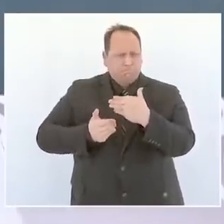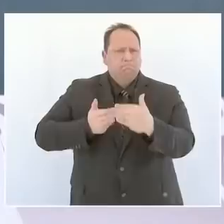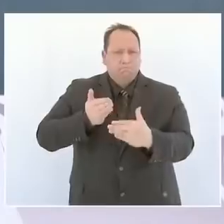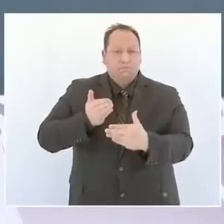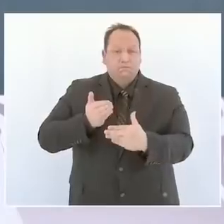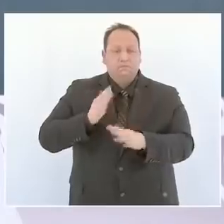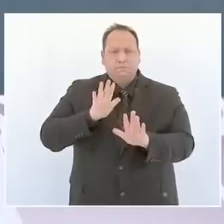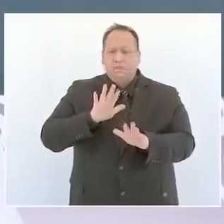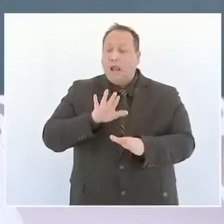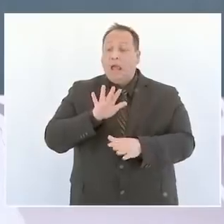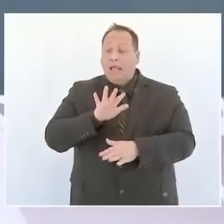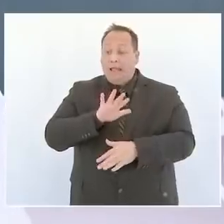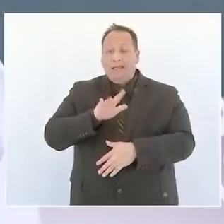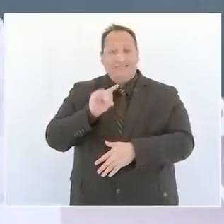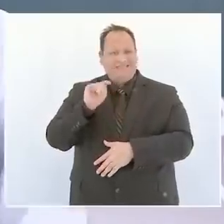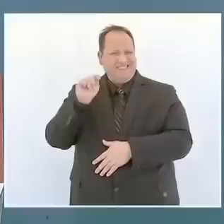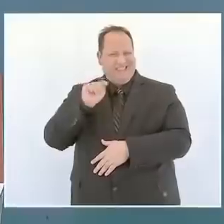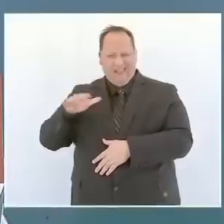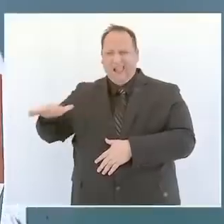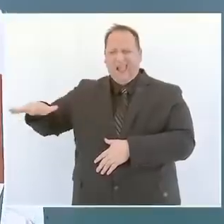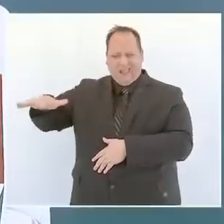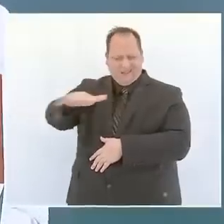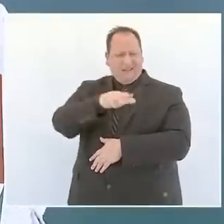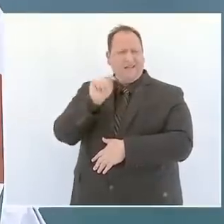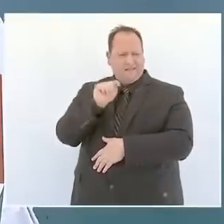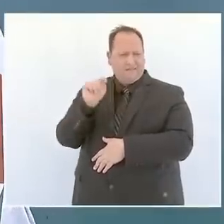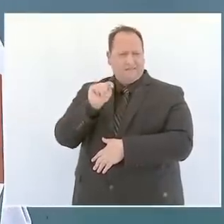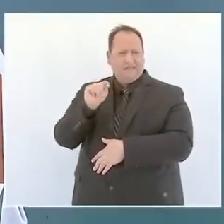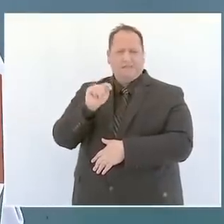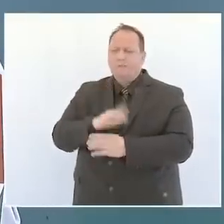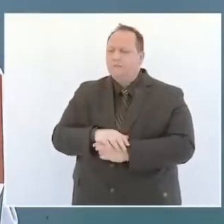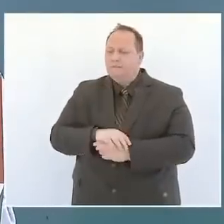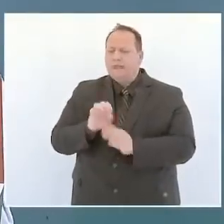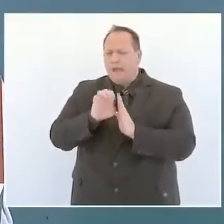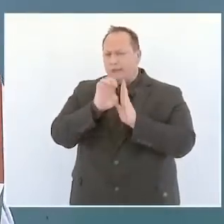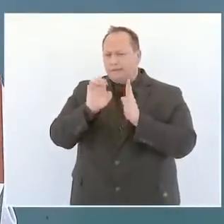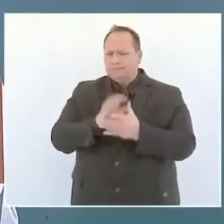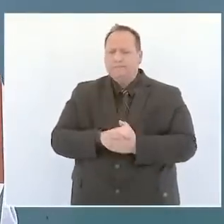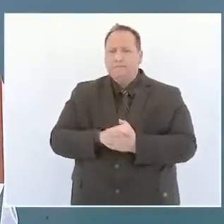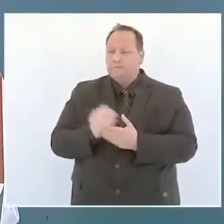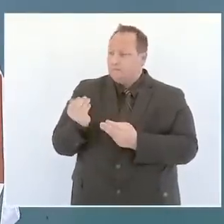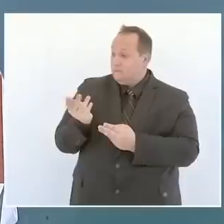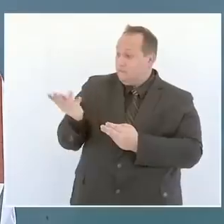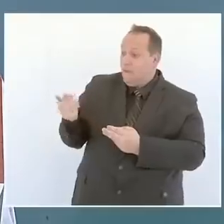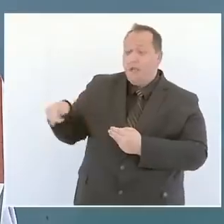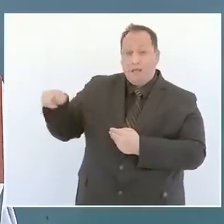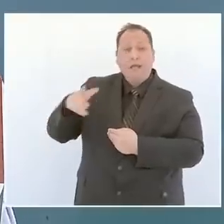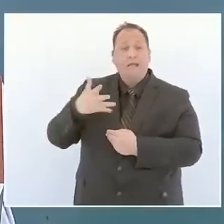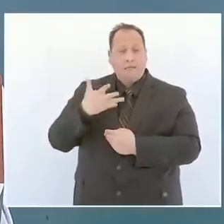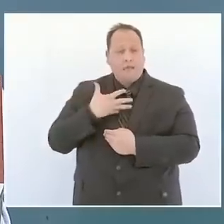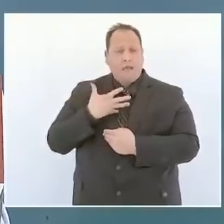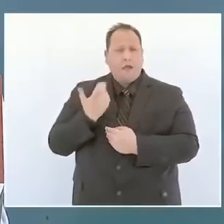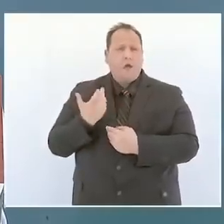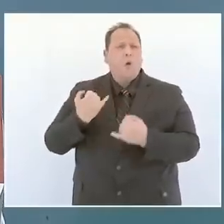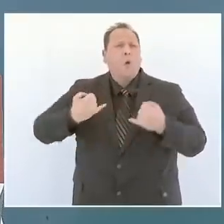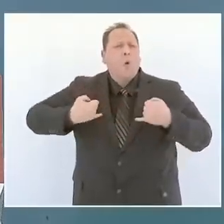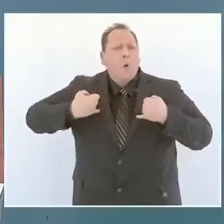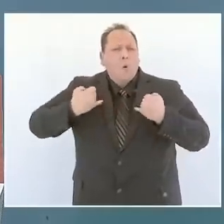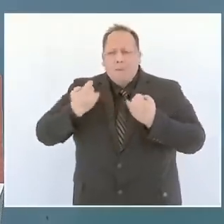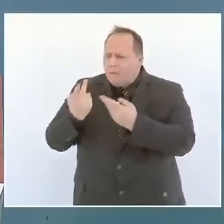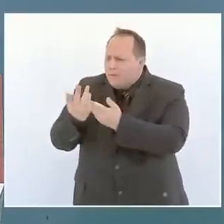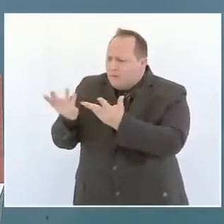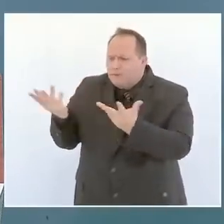Aquí en Tecate, por ejemplo, hay jóvenes que